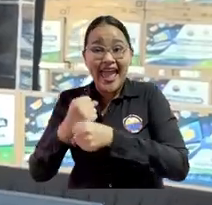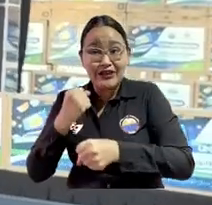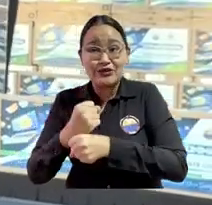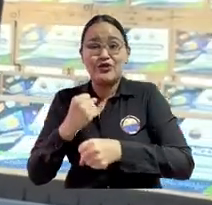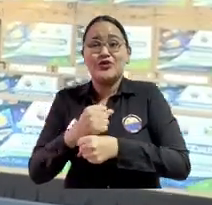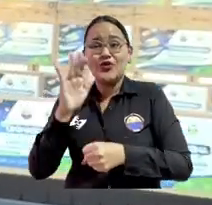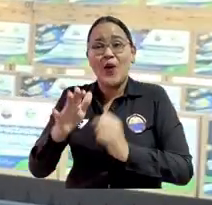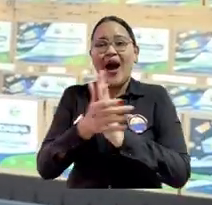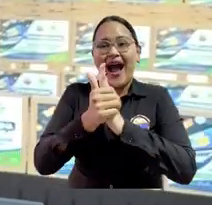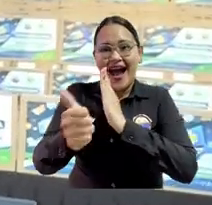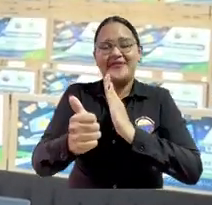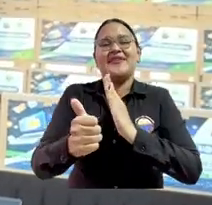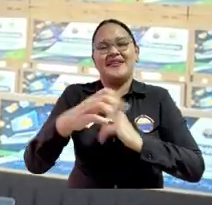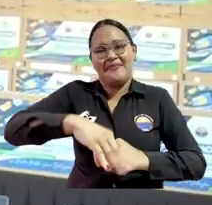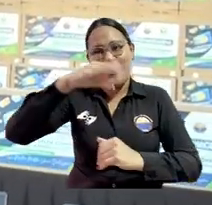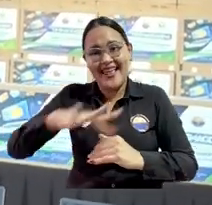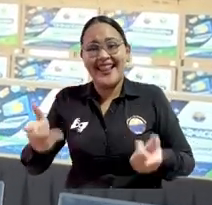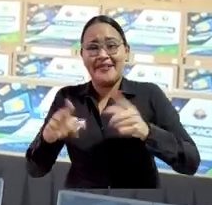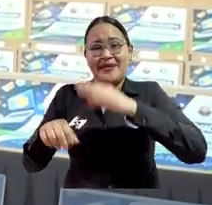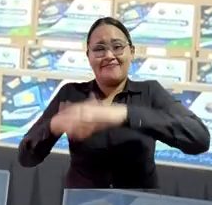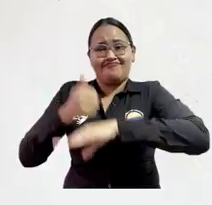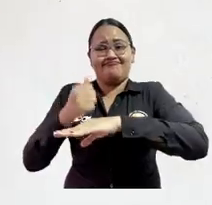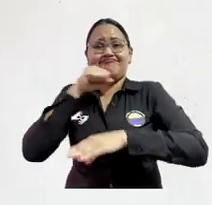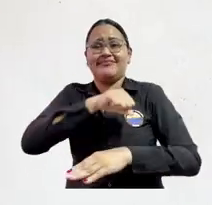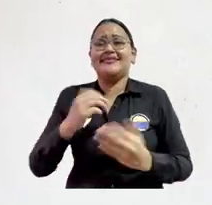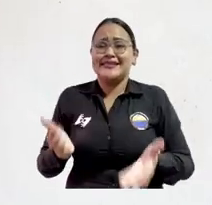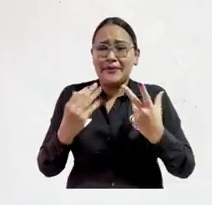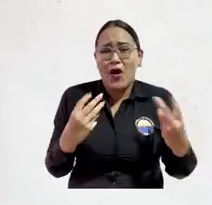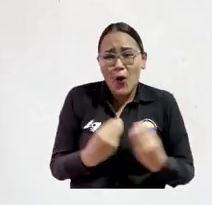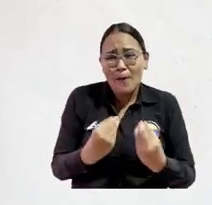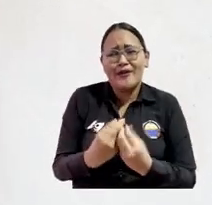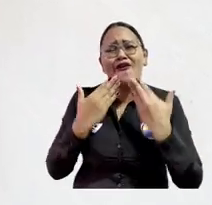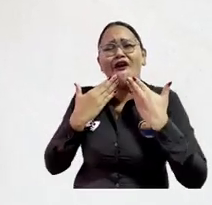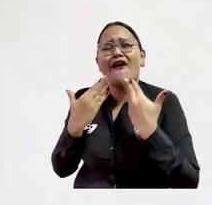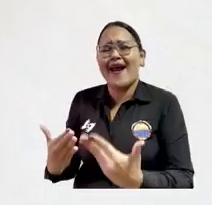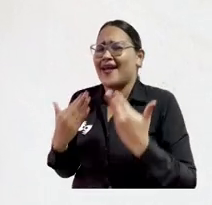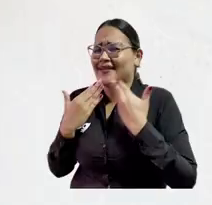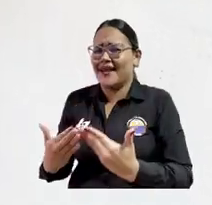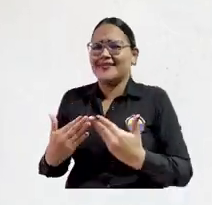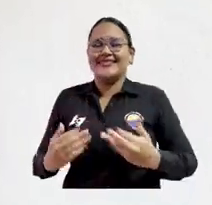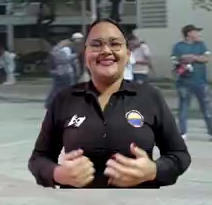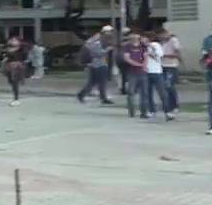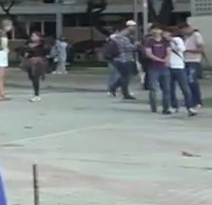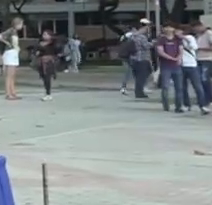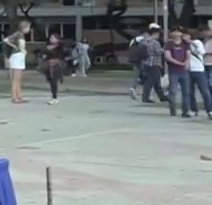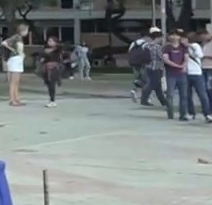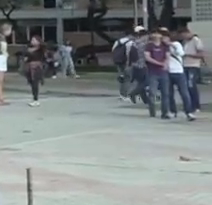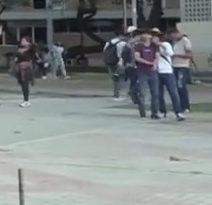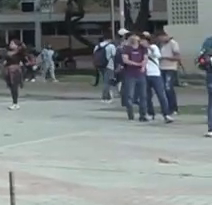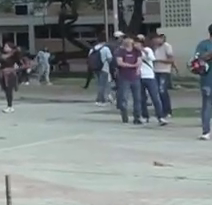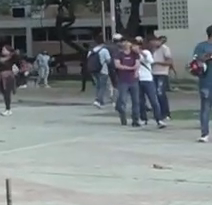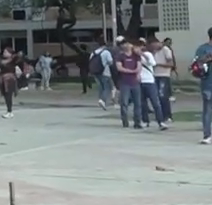equipo de Talento Magdalena. Creo que hablo por muchos de mis compañeros que estamos bastante agradecidos por todo esto.